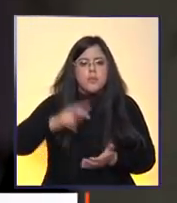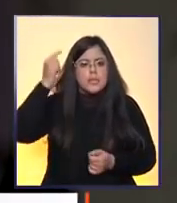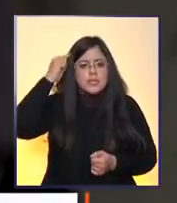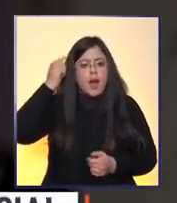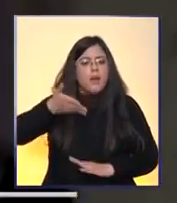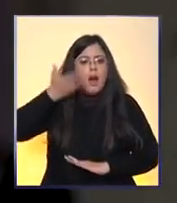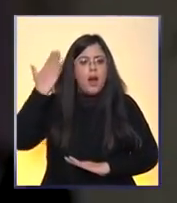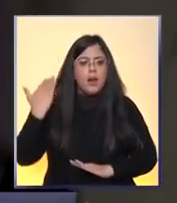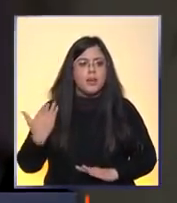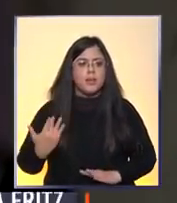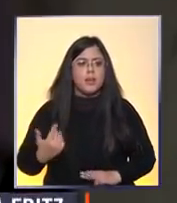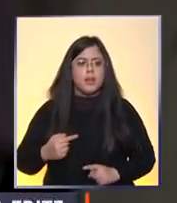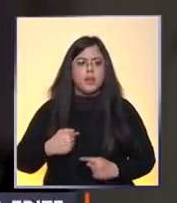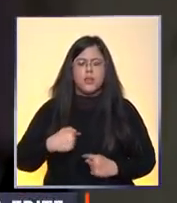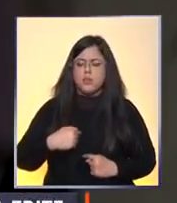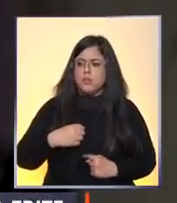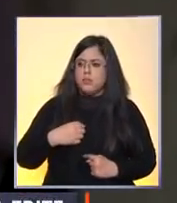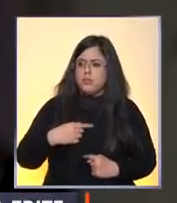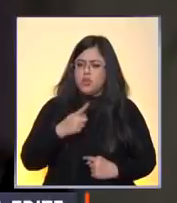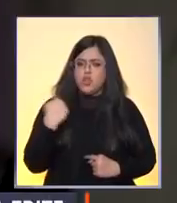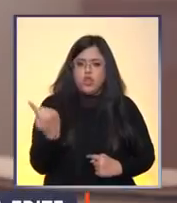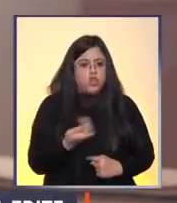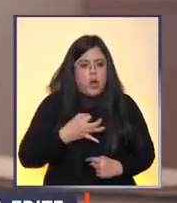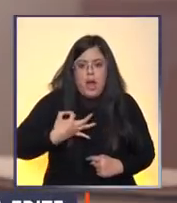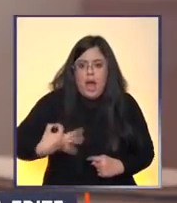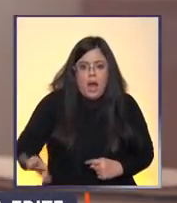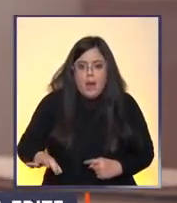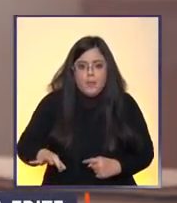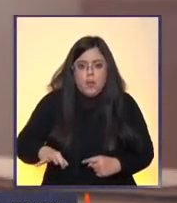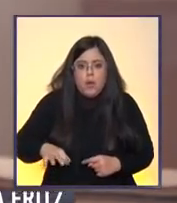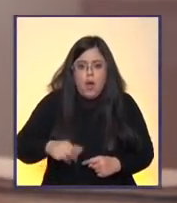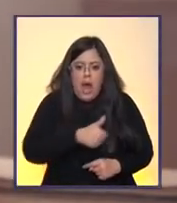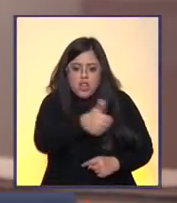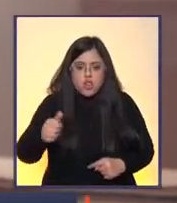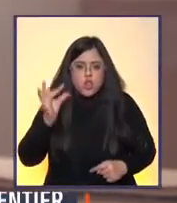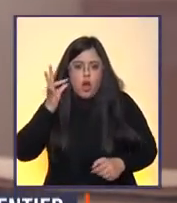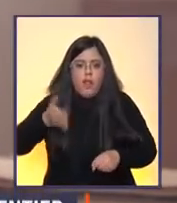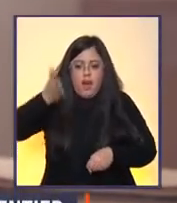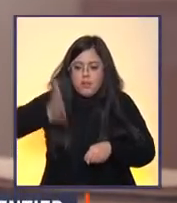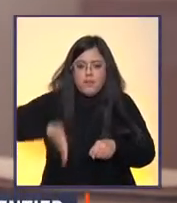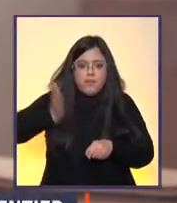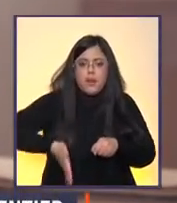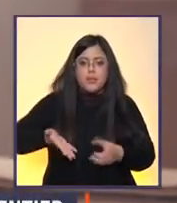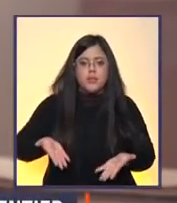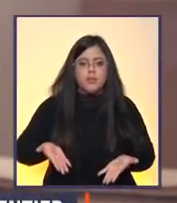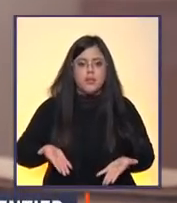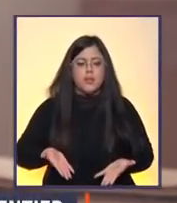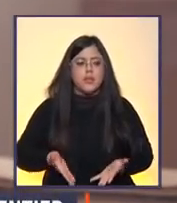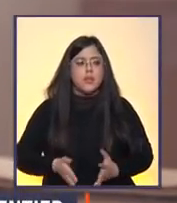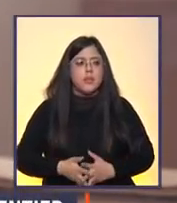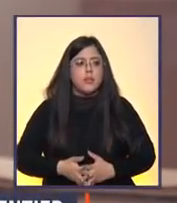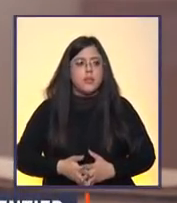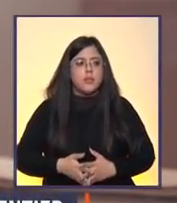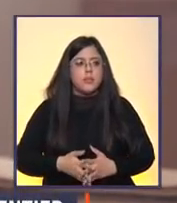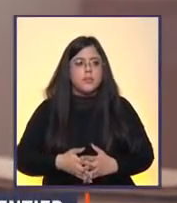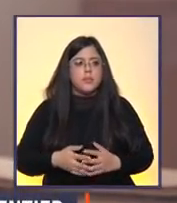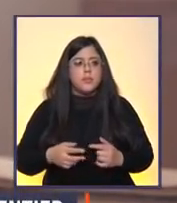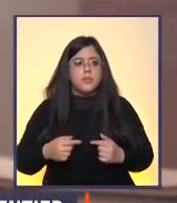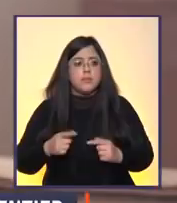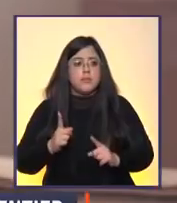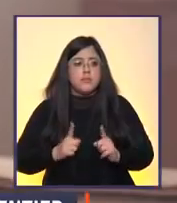momentos, le dije, aquí nos van a echar a todas. Sentíamos que algunas, que fue una mala decisión